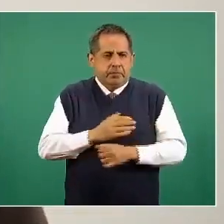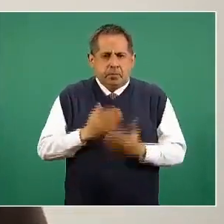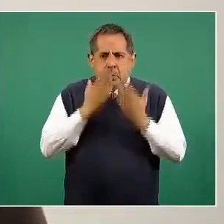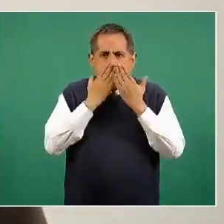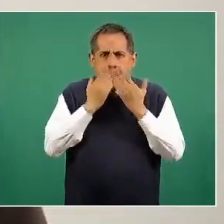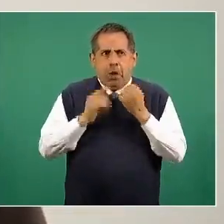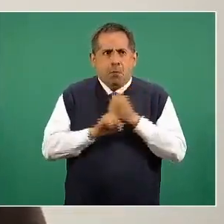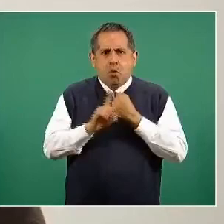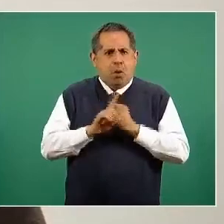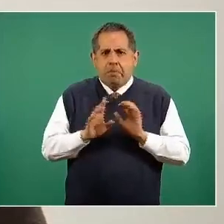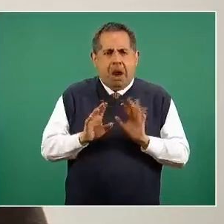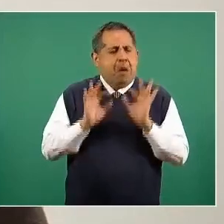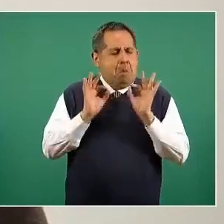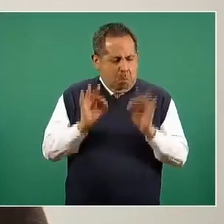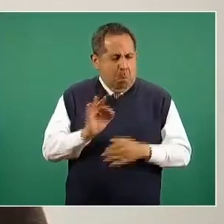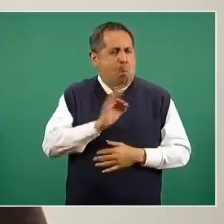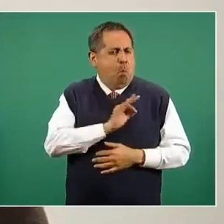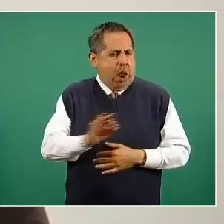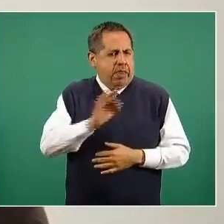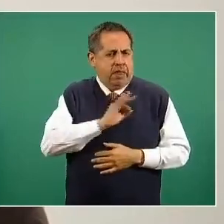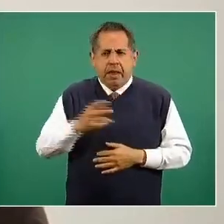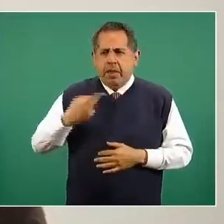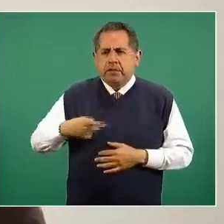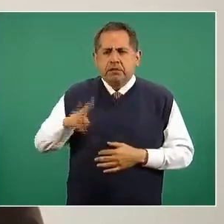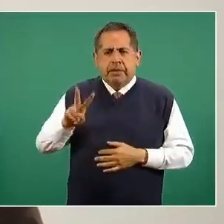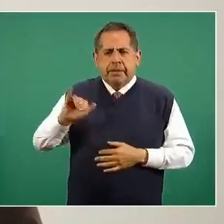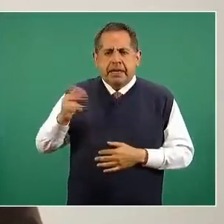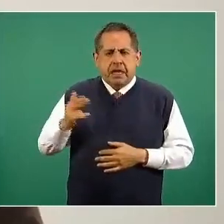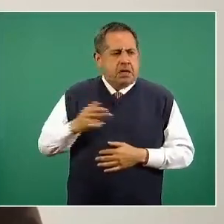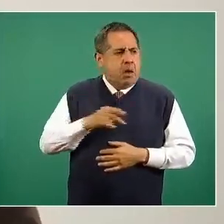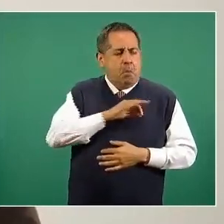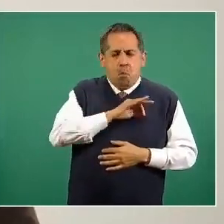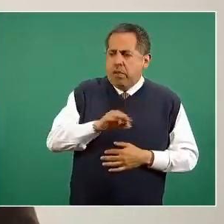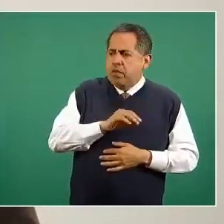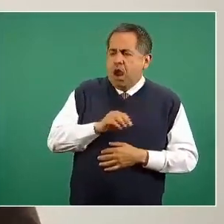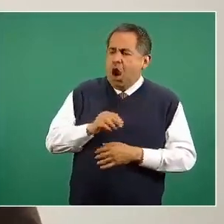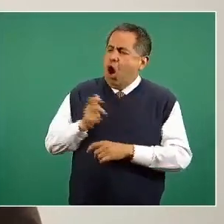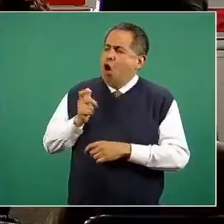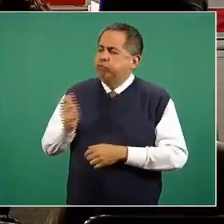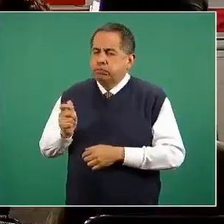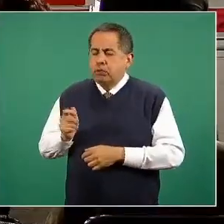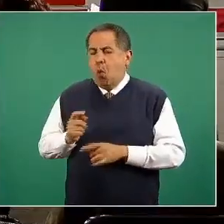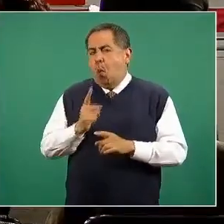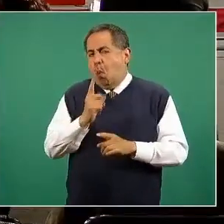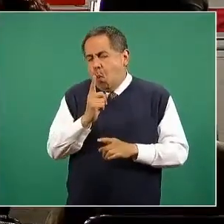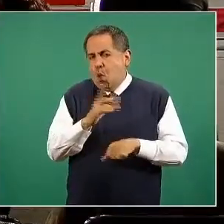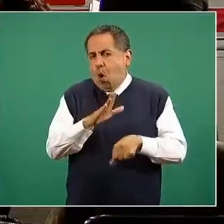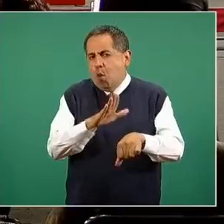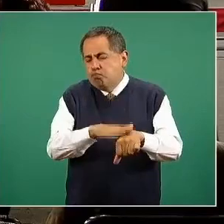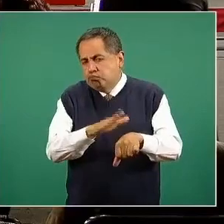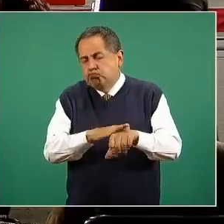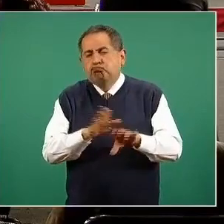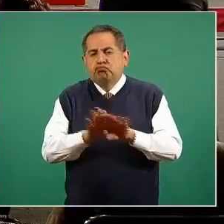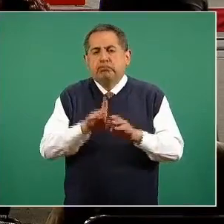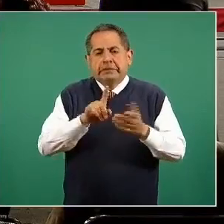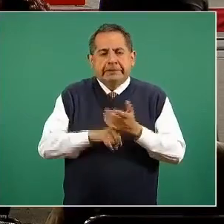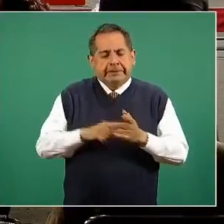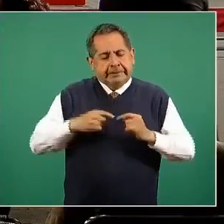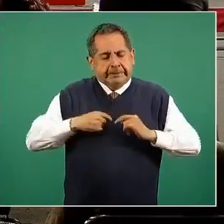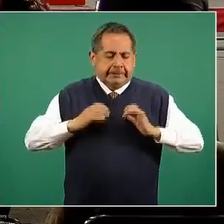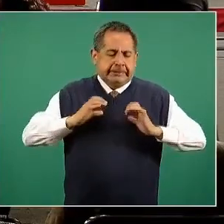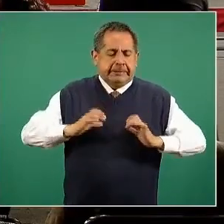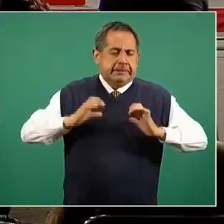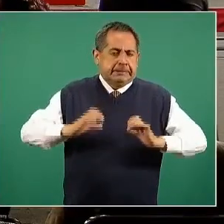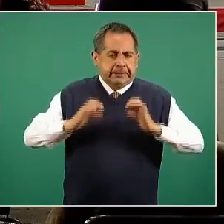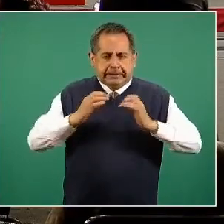una contraindicación para estas personas, pero lo único que es recomendable es, pues evidentemente, mantener la